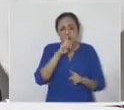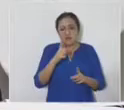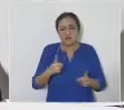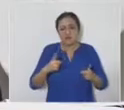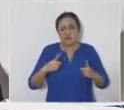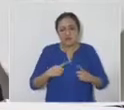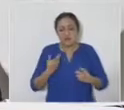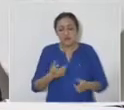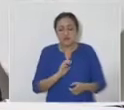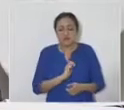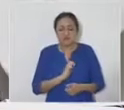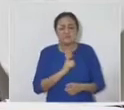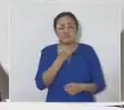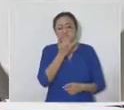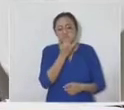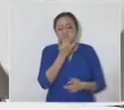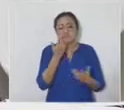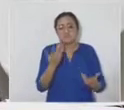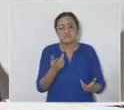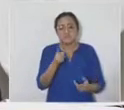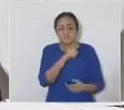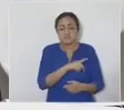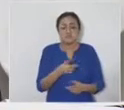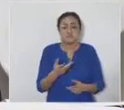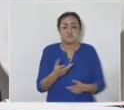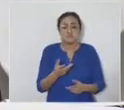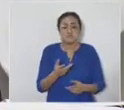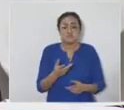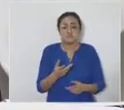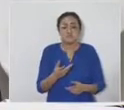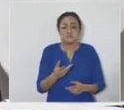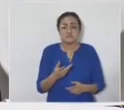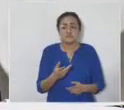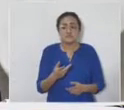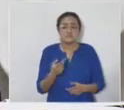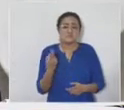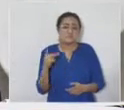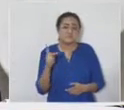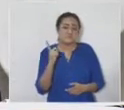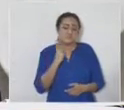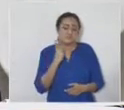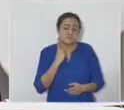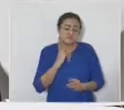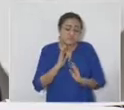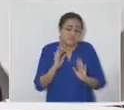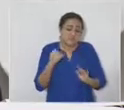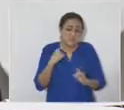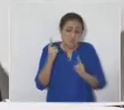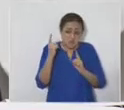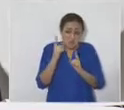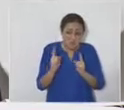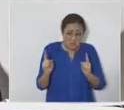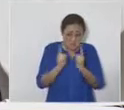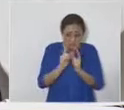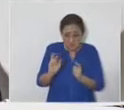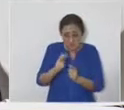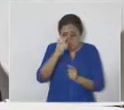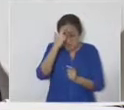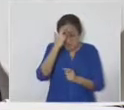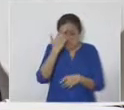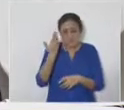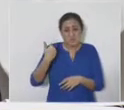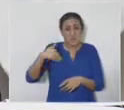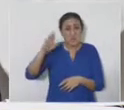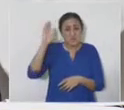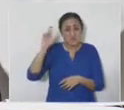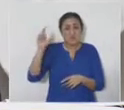al entrenador. Y quiero decirles que el diputado tiene, la última vez que lo vi fue cuando estaba en